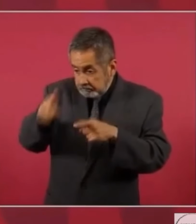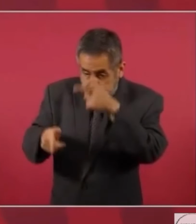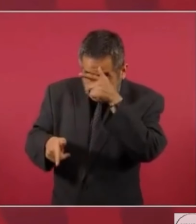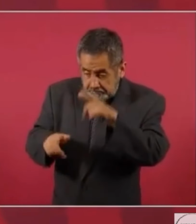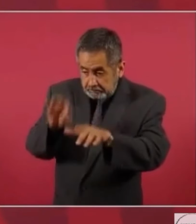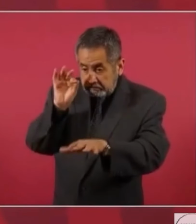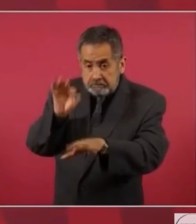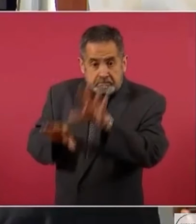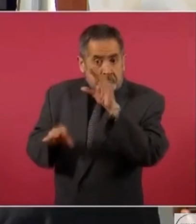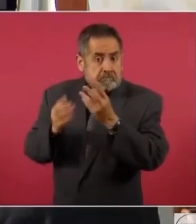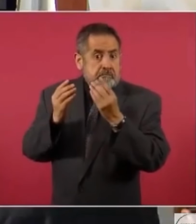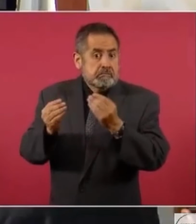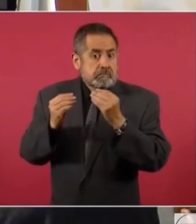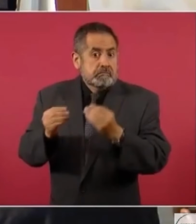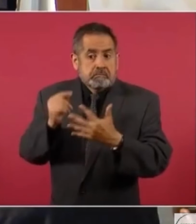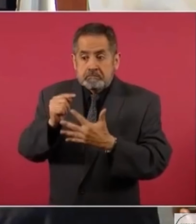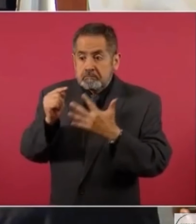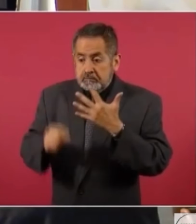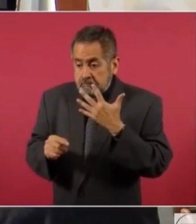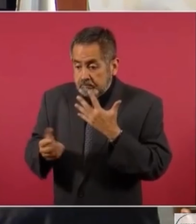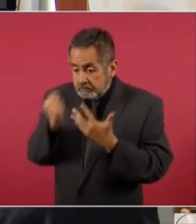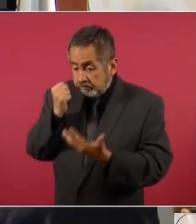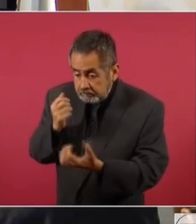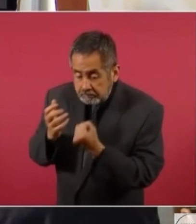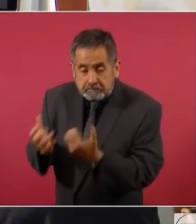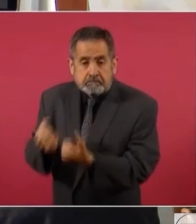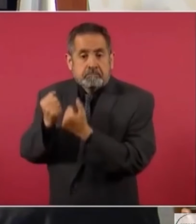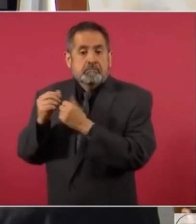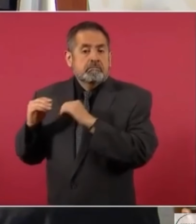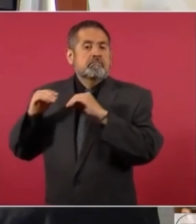también. Todo esto para